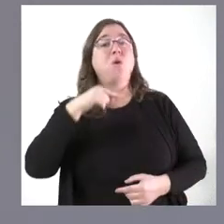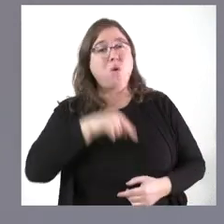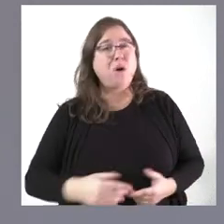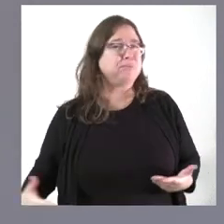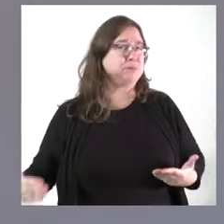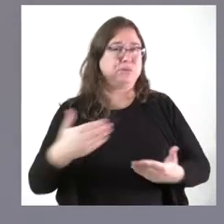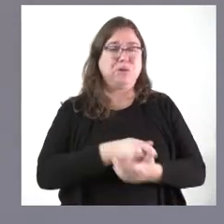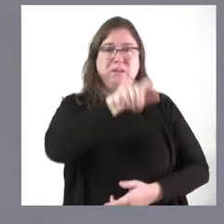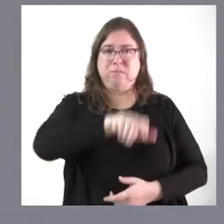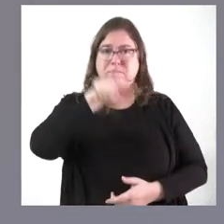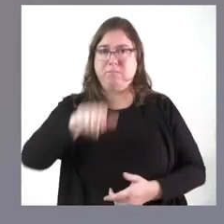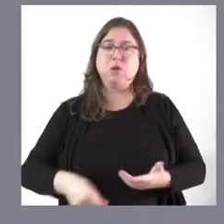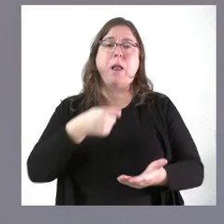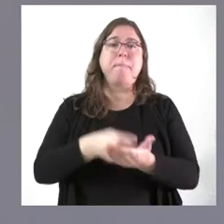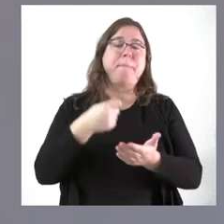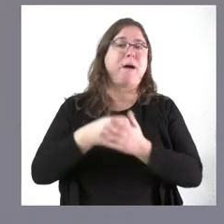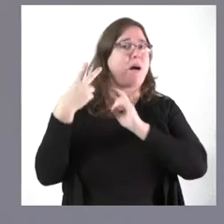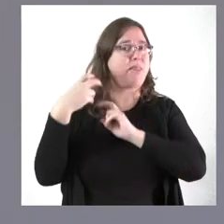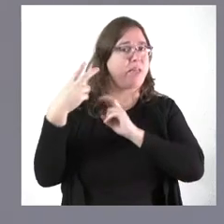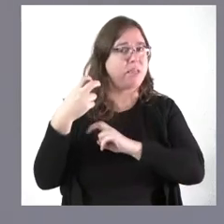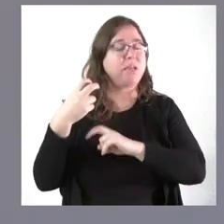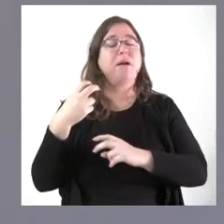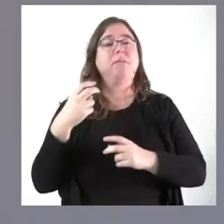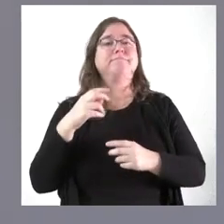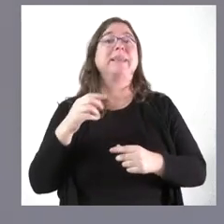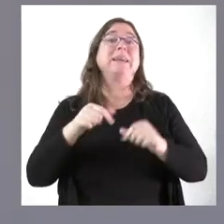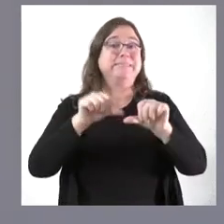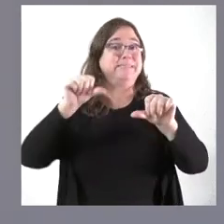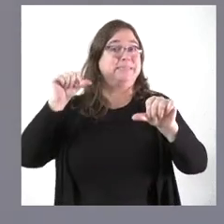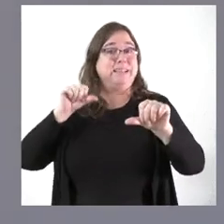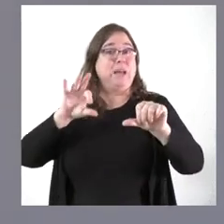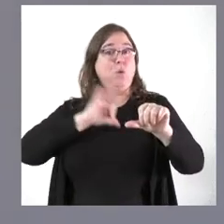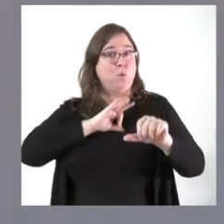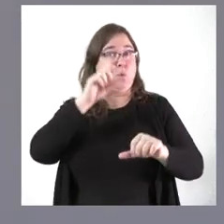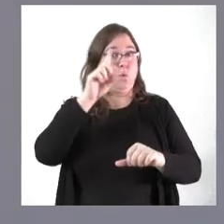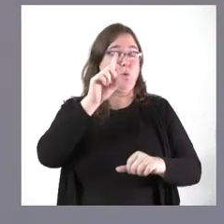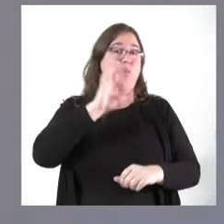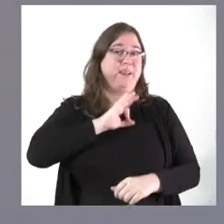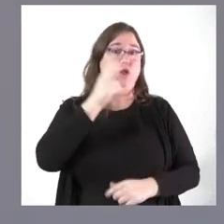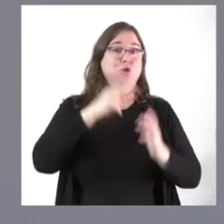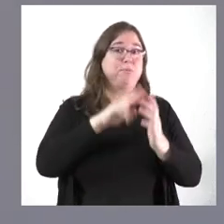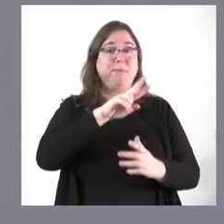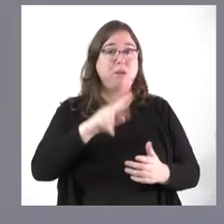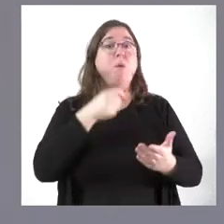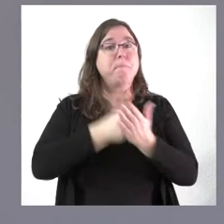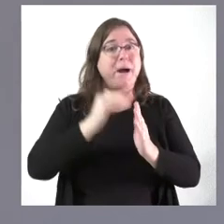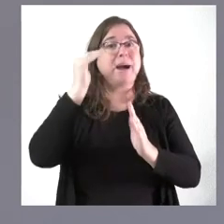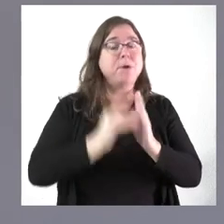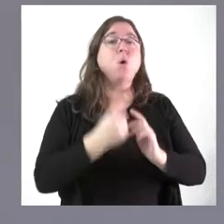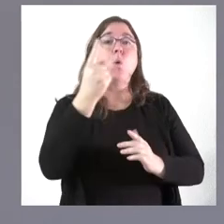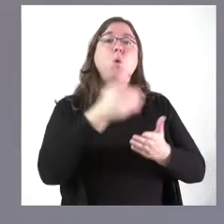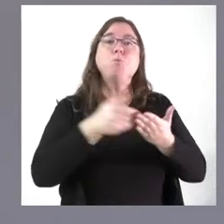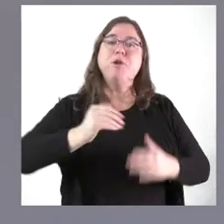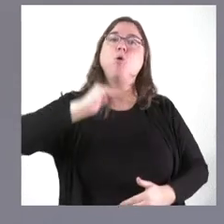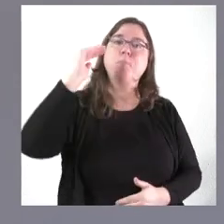ciudadanos que contribuyen el impuesto de la renta de las personas físicas con carácter retroactivo desde el 1 de enero del 22 pues pagan menos tributos un millón menos